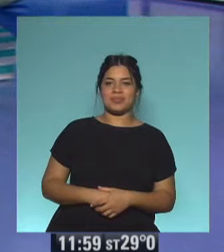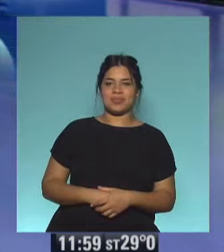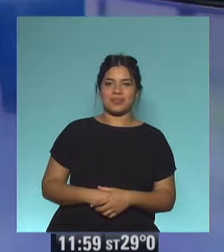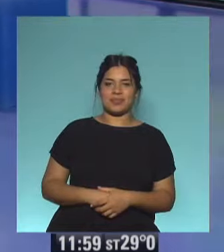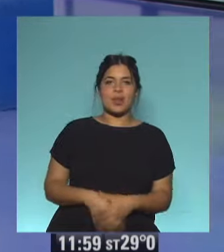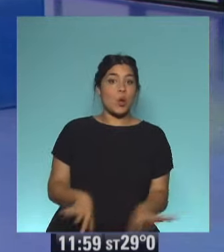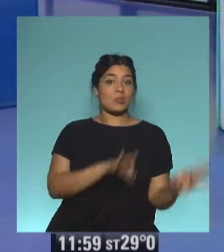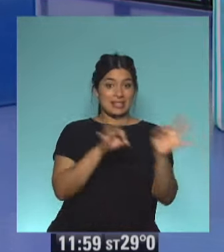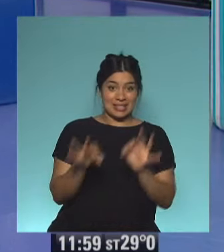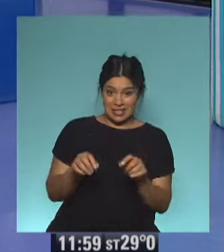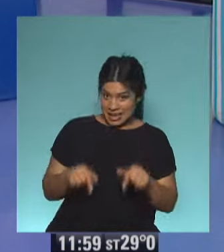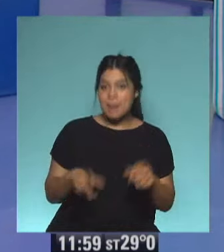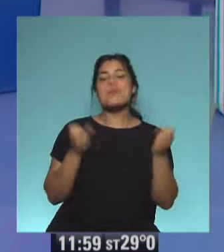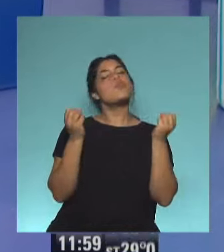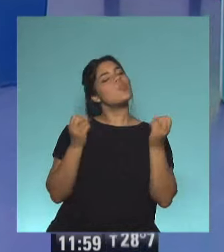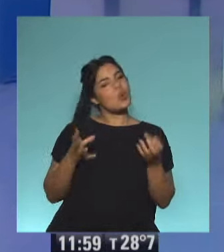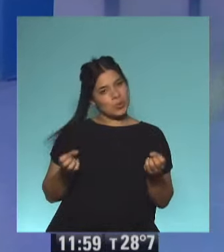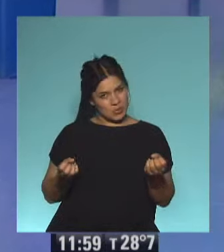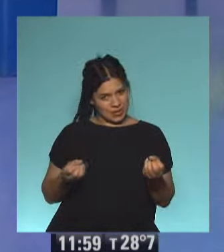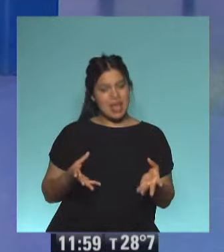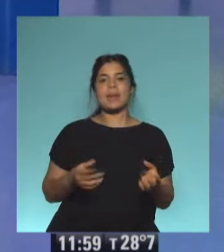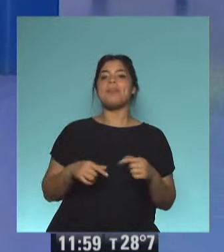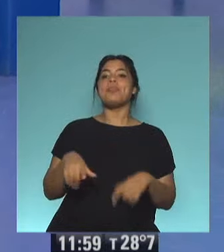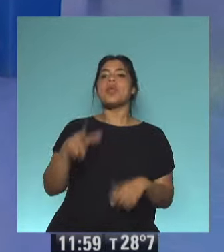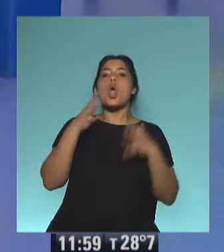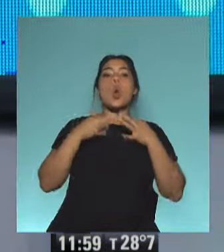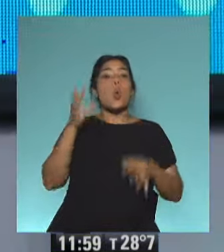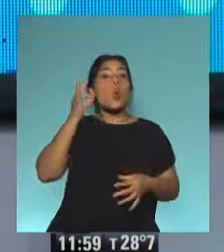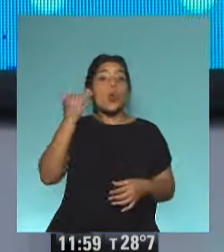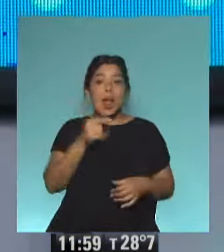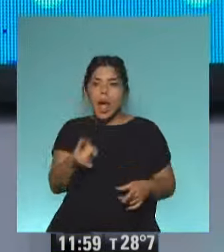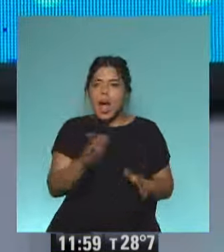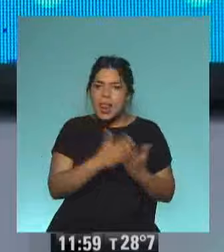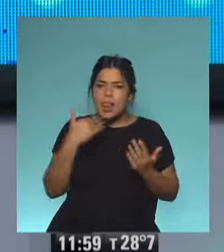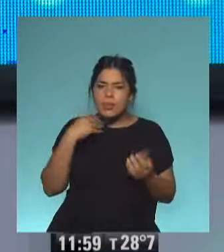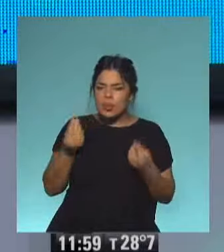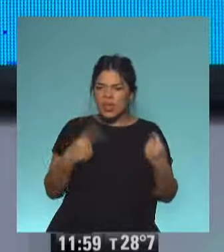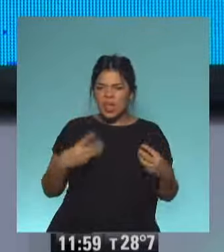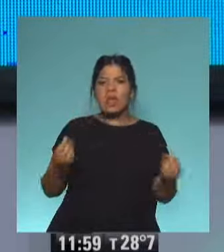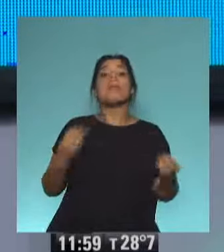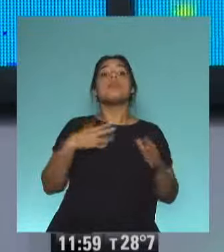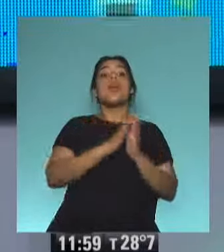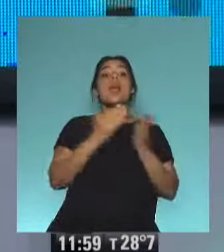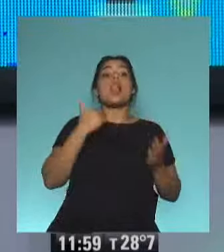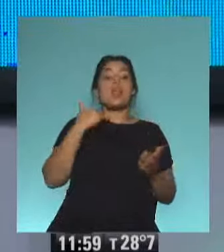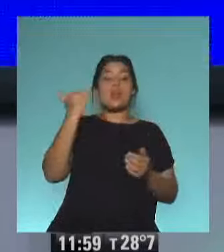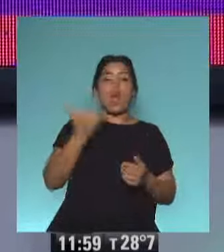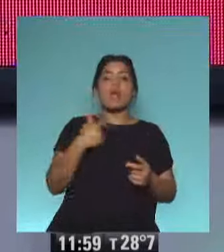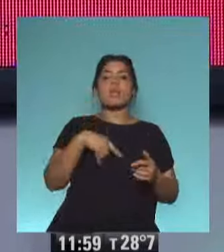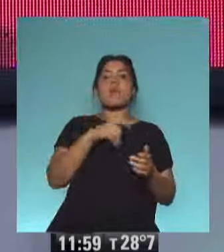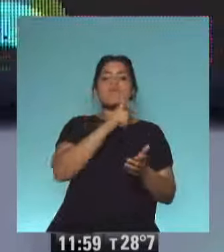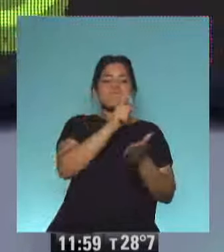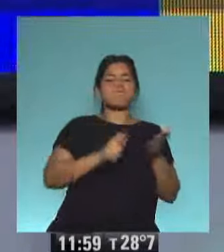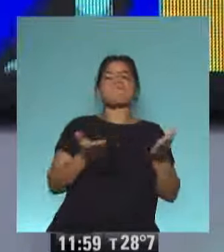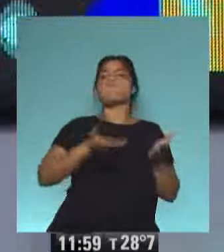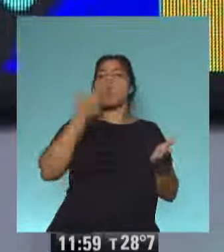ahí llegamos. Muy bien. A los libros que tiene Julia en este caso. ¿Qué vamos a ver hoy? Unos libritos que se llaman Crecer en Poesía, que son